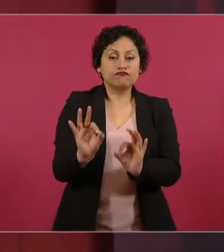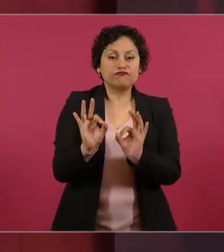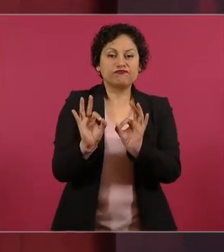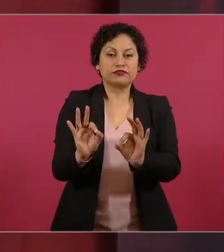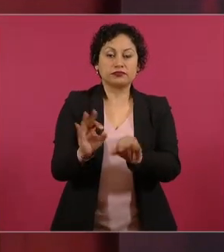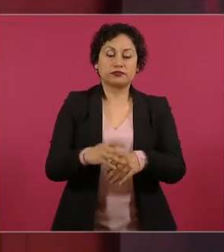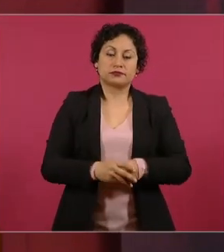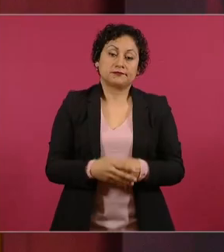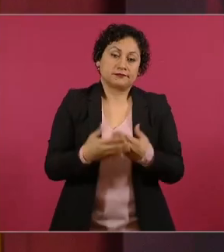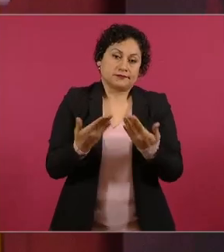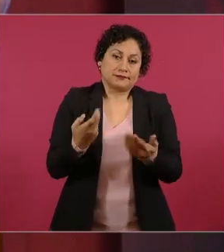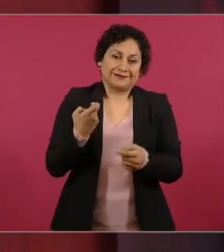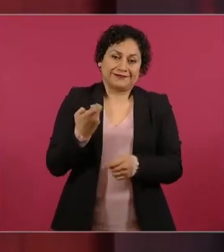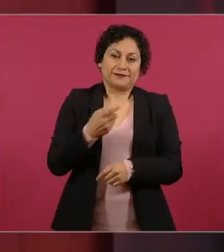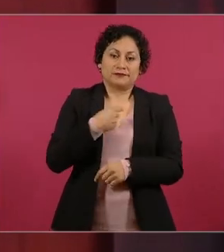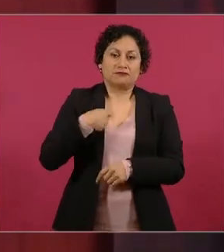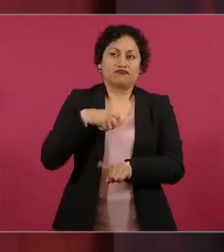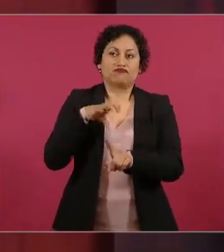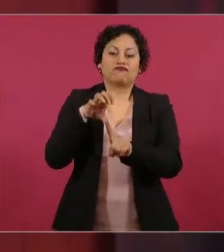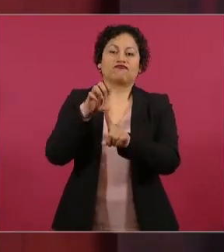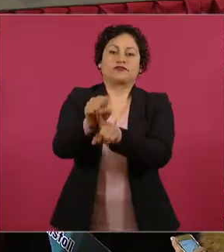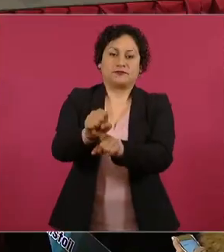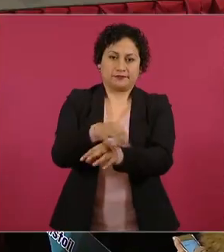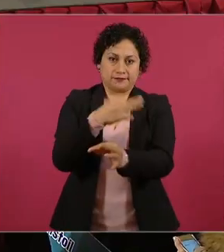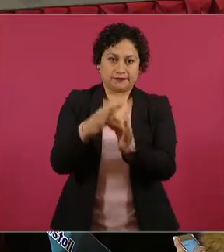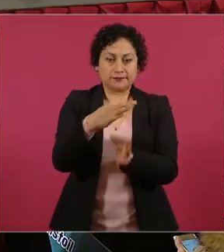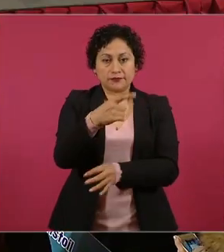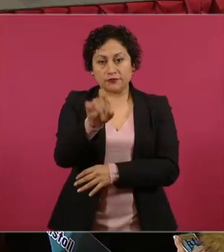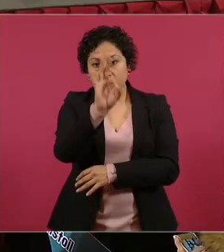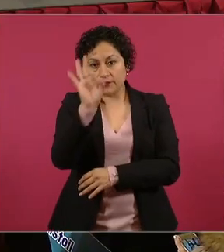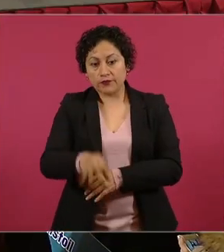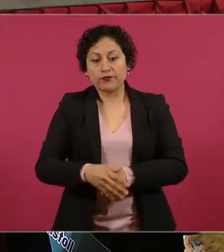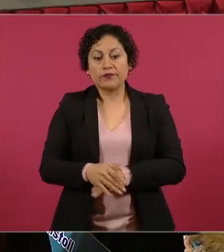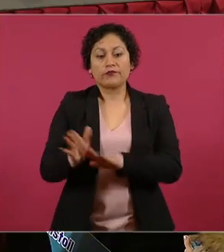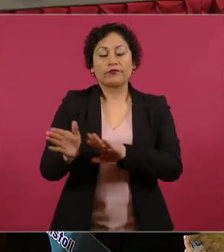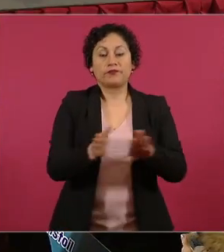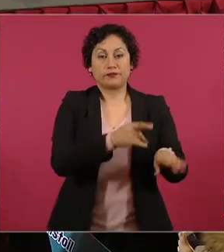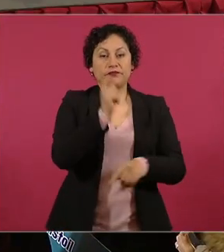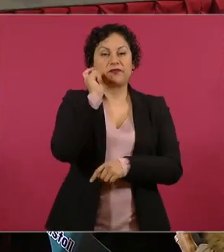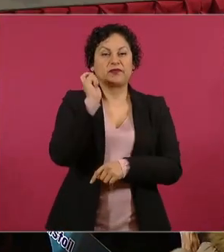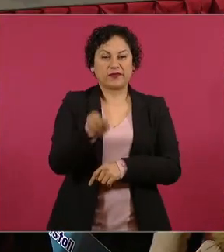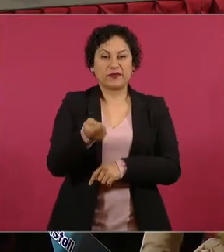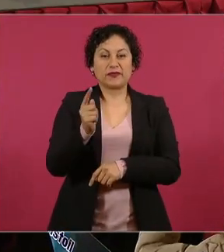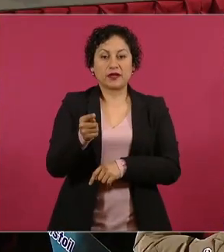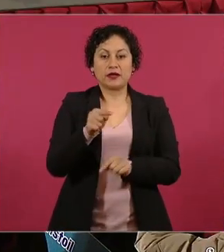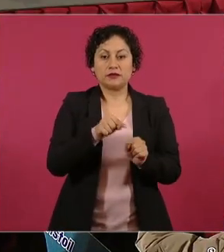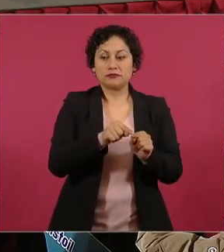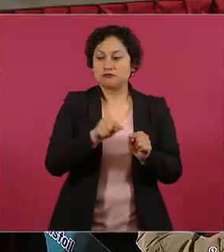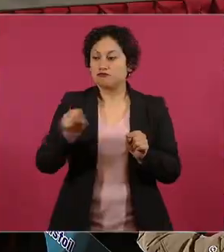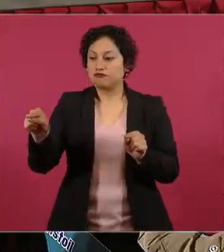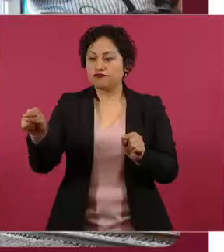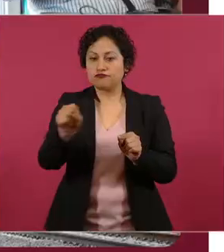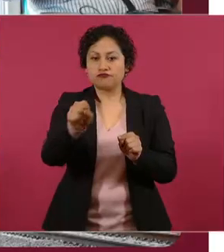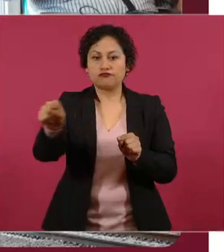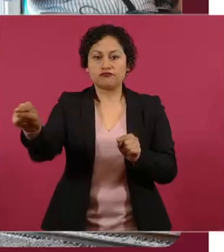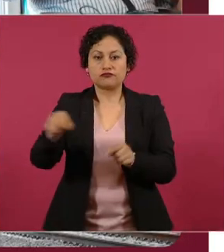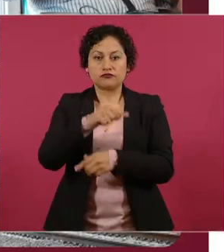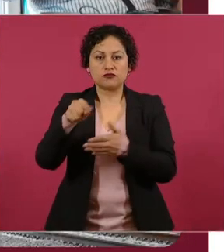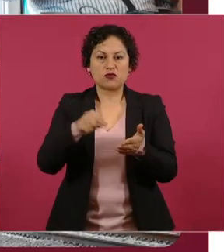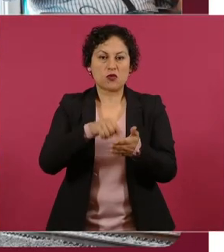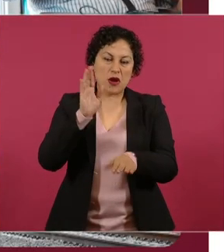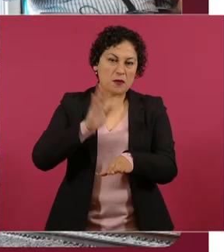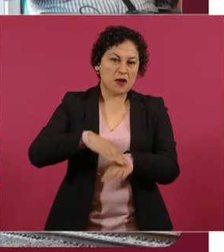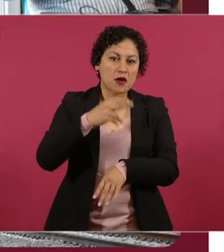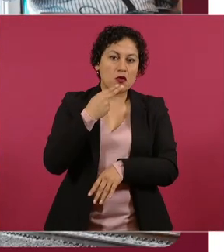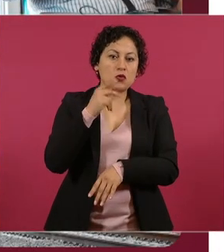es lo que buscamos. Vamos a la siguiente, por favor. ¿Cuáles son las rutas con mayor demanda? Son las que ustedes observan aquí,